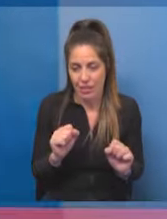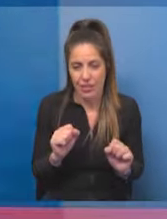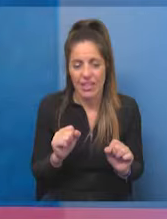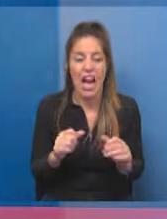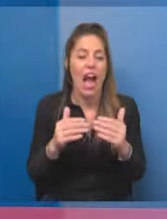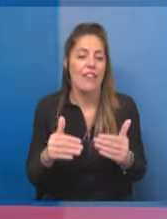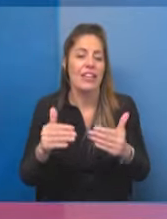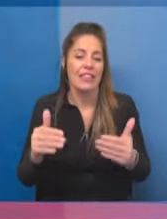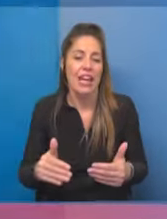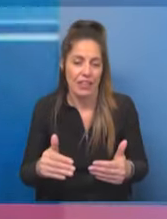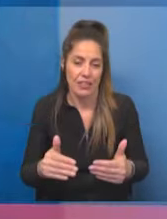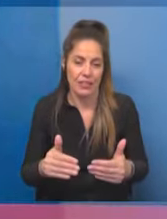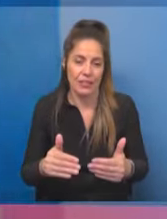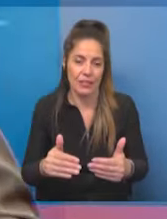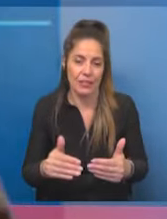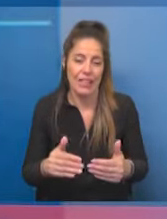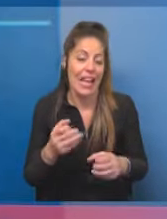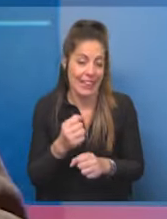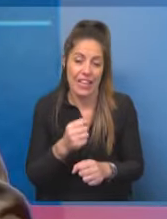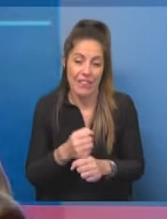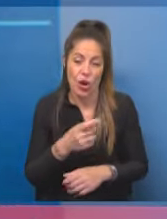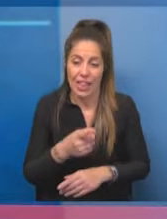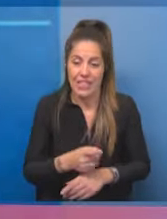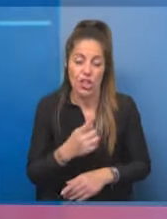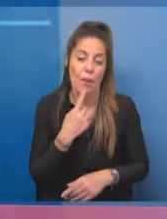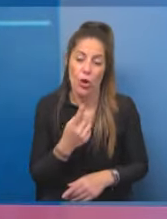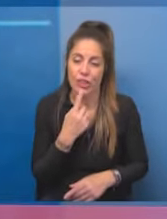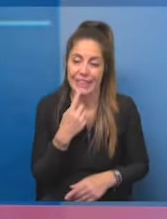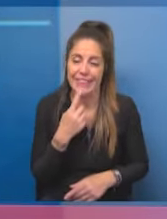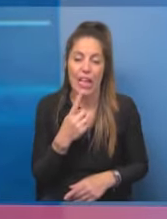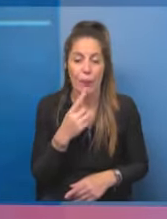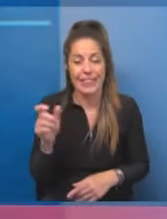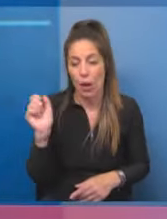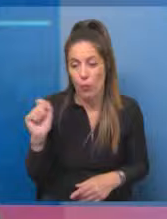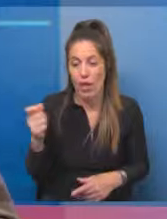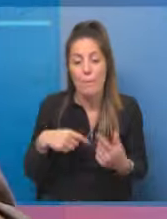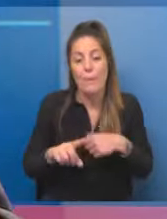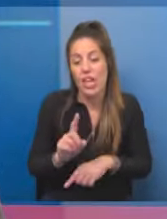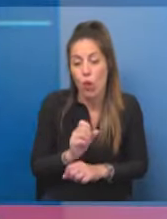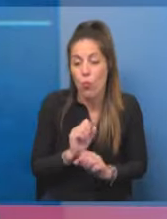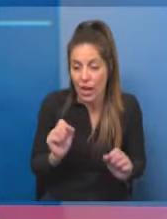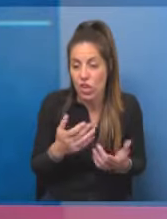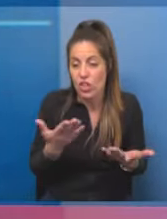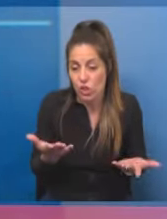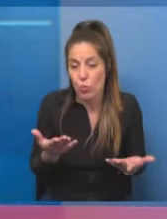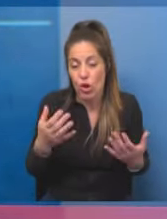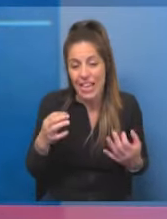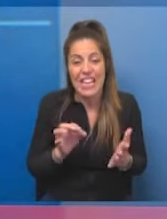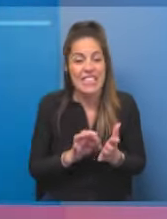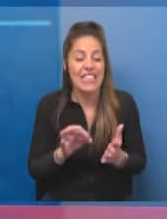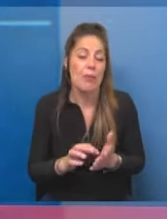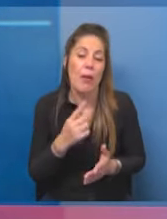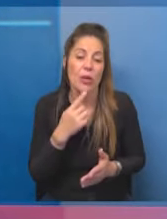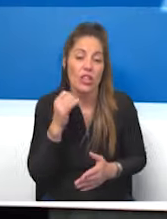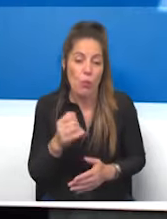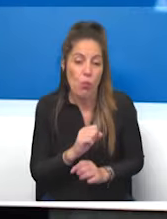llevar adelante la la tarea de las decisiones políticas de las políticas públicas Pero bueno se supone que el sistema político tiene